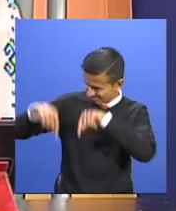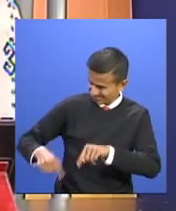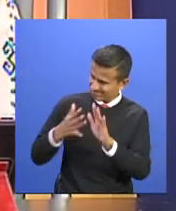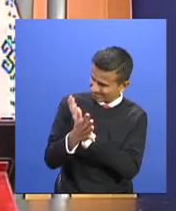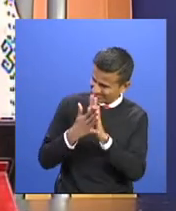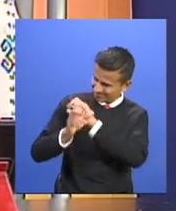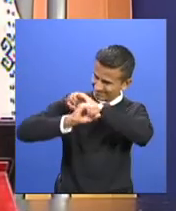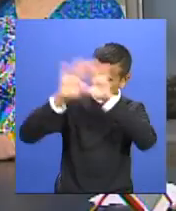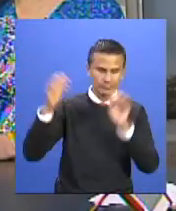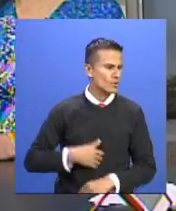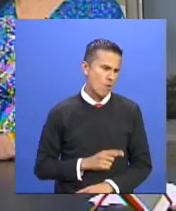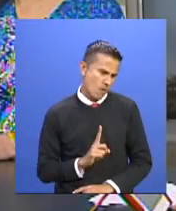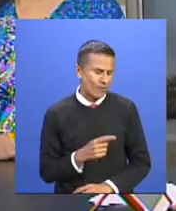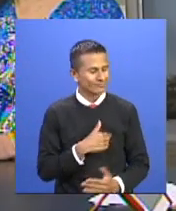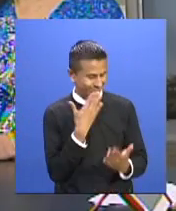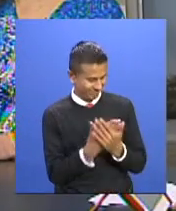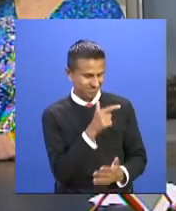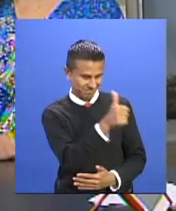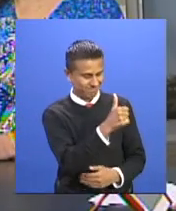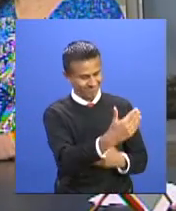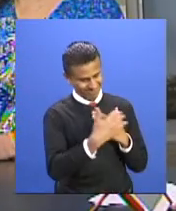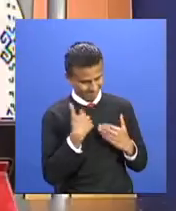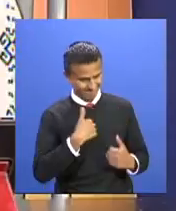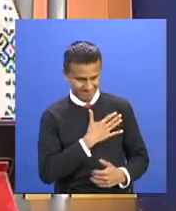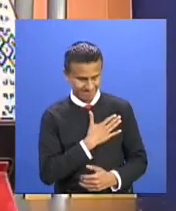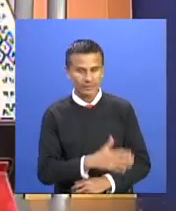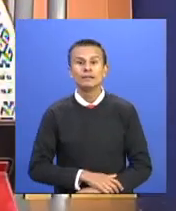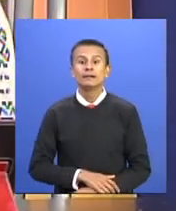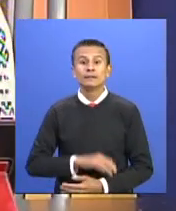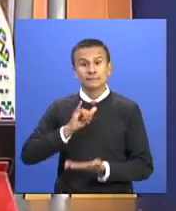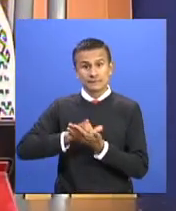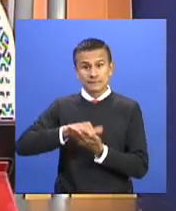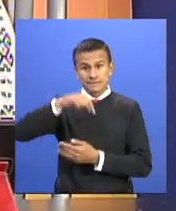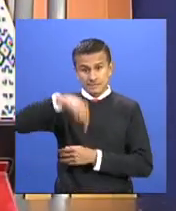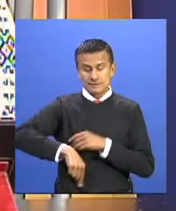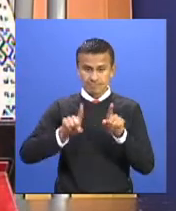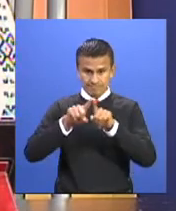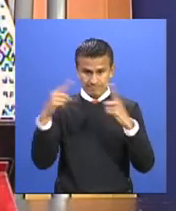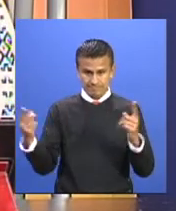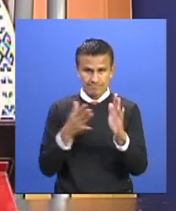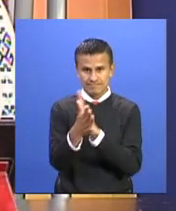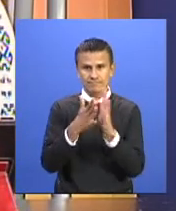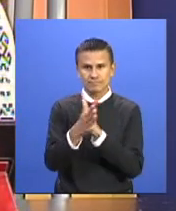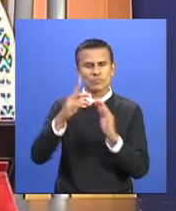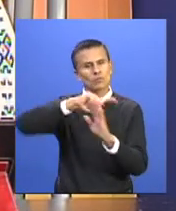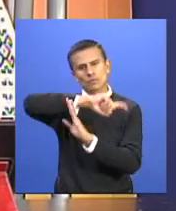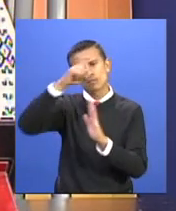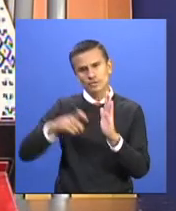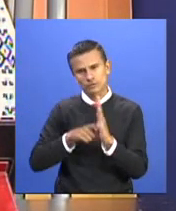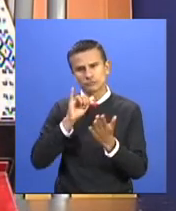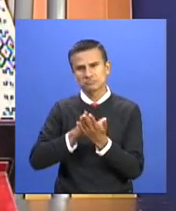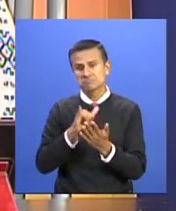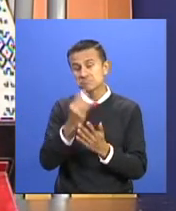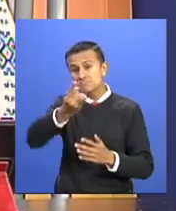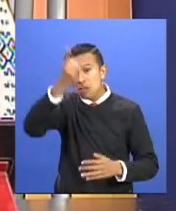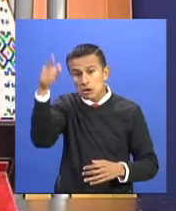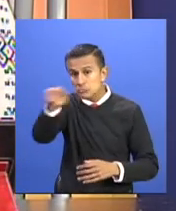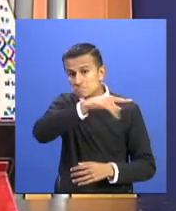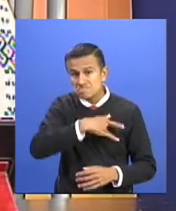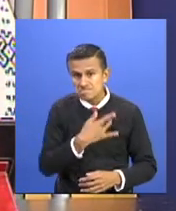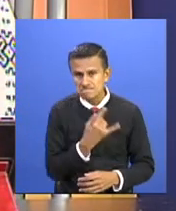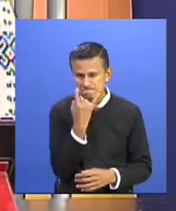programa. Gracias a ti. Muchas gracias a ti, Liliana. Bueno, y a propósito de este tema, yo antes de irnos, yo quiero dejarlos con información de